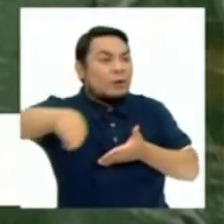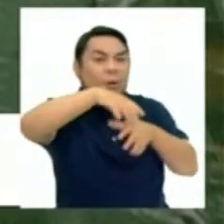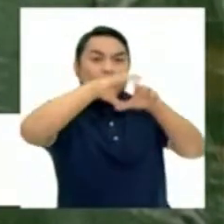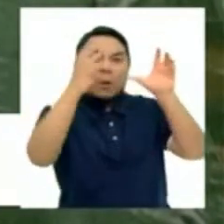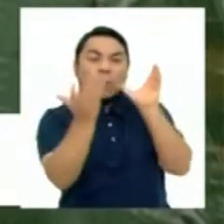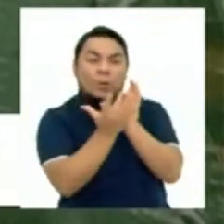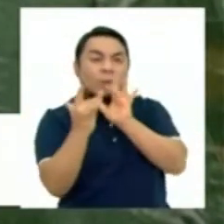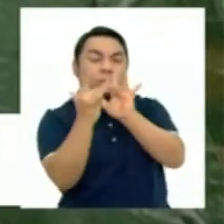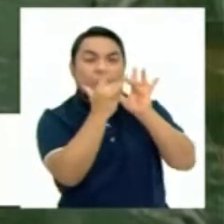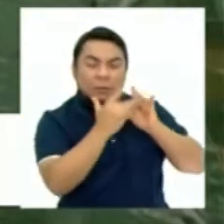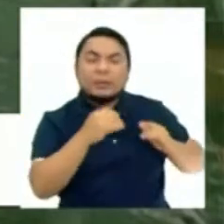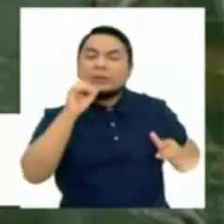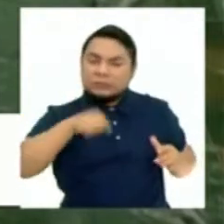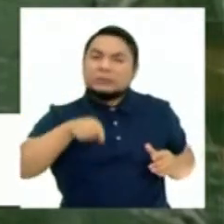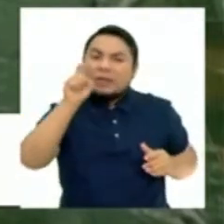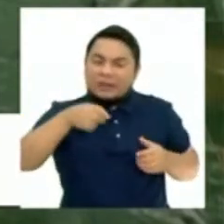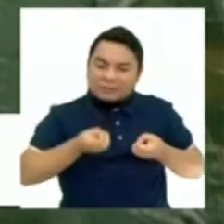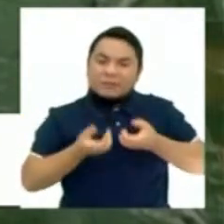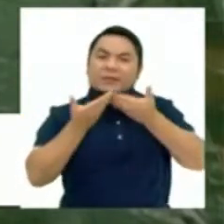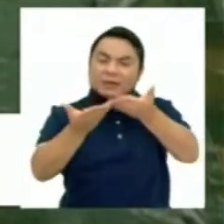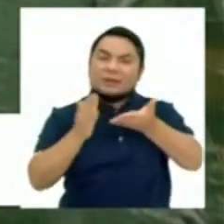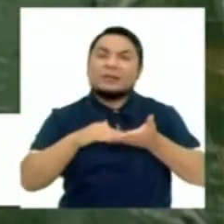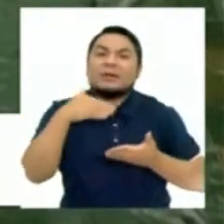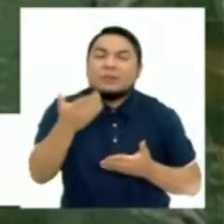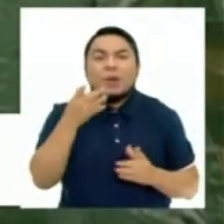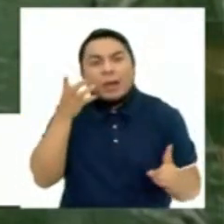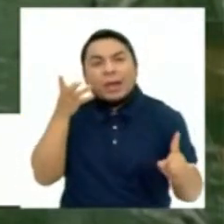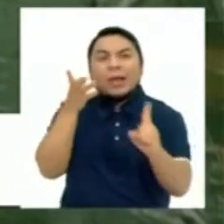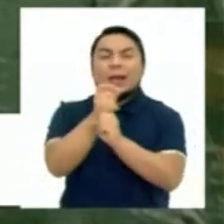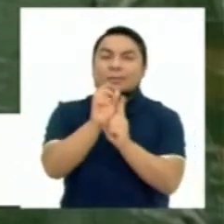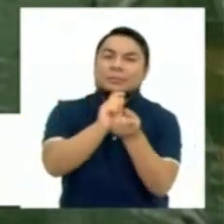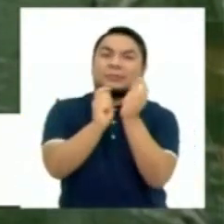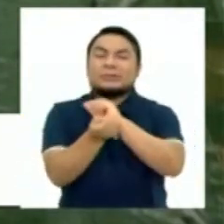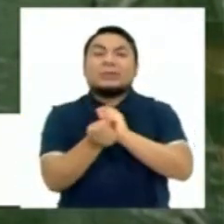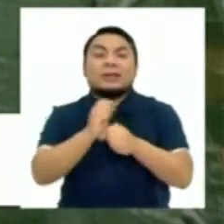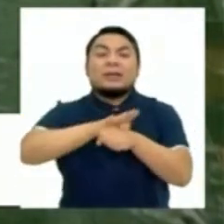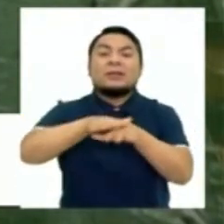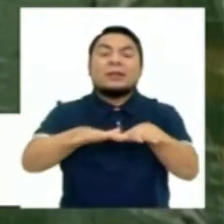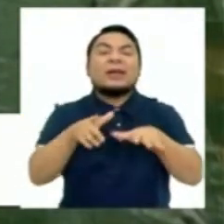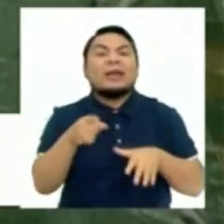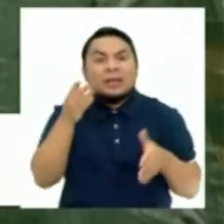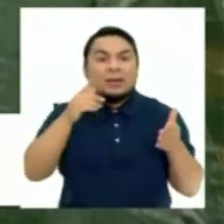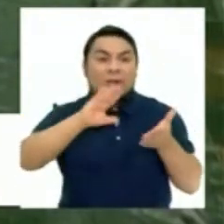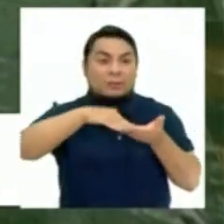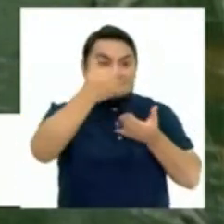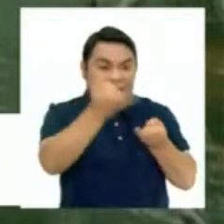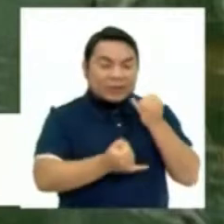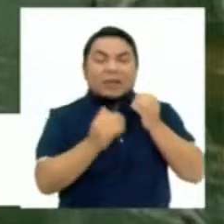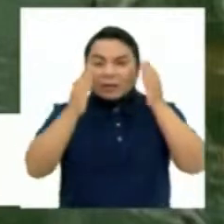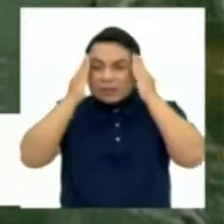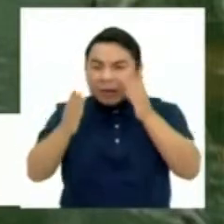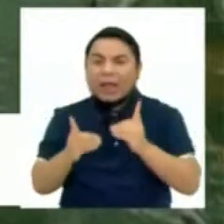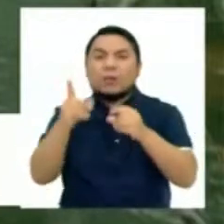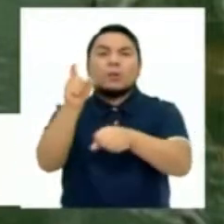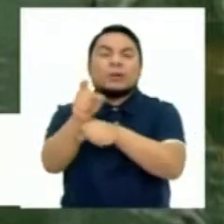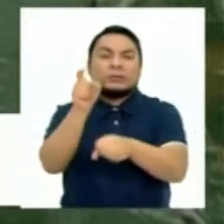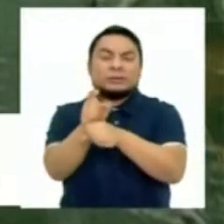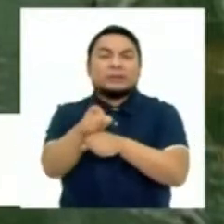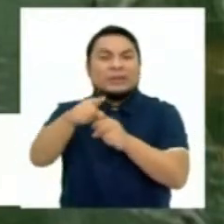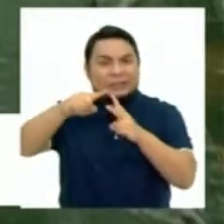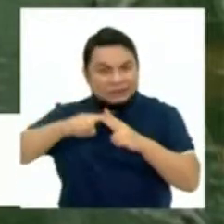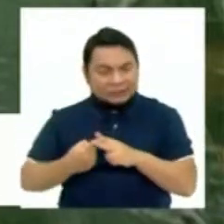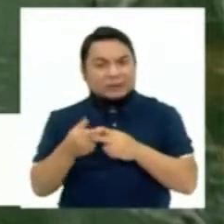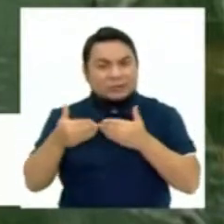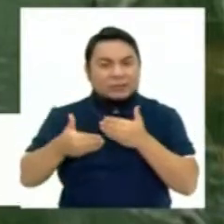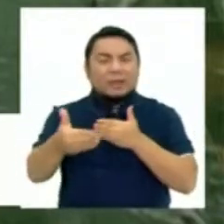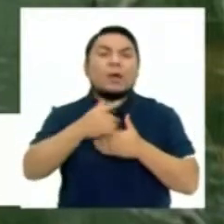global debiera expresarse después de los graves impactos de la pandemia en la educación escolarizada, en una iniciativa